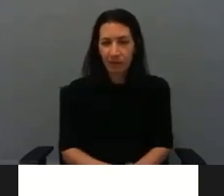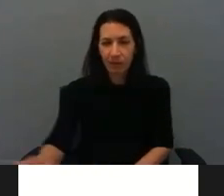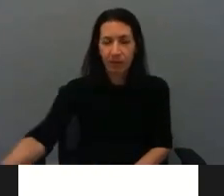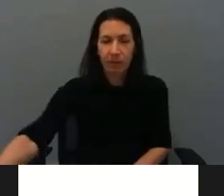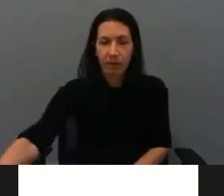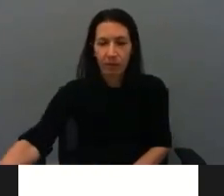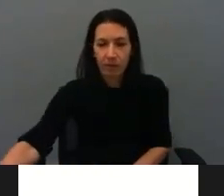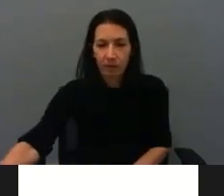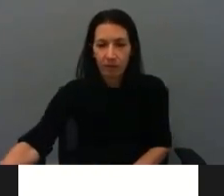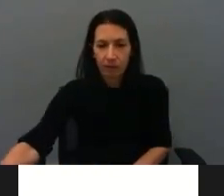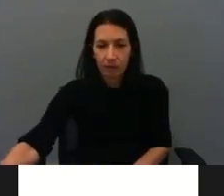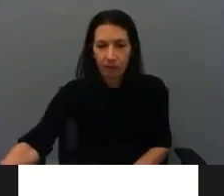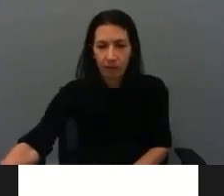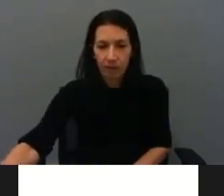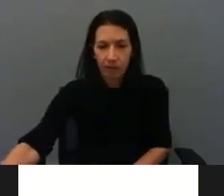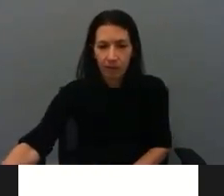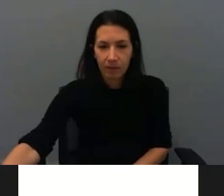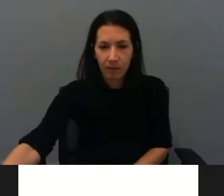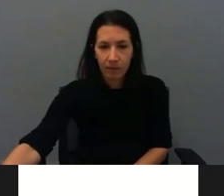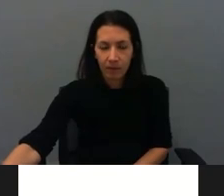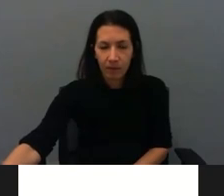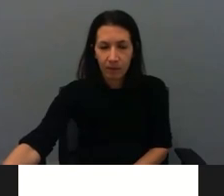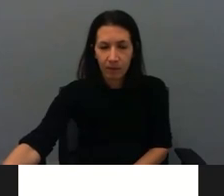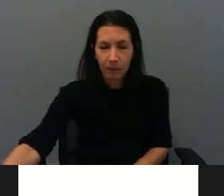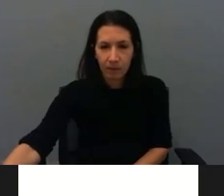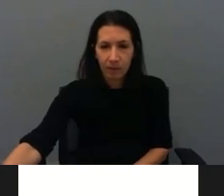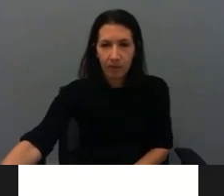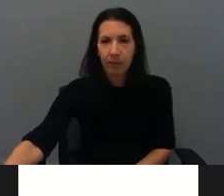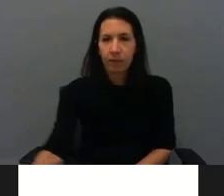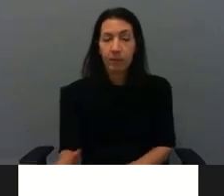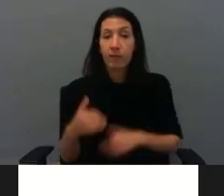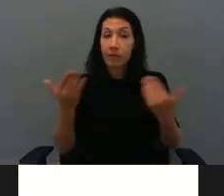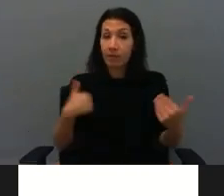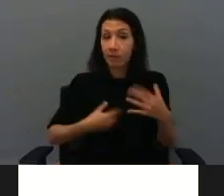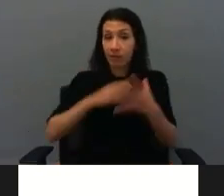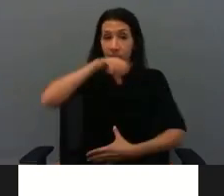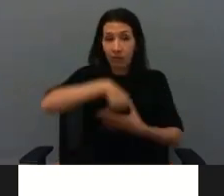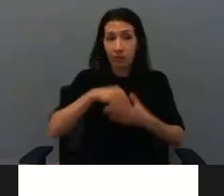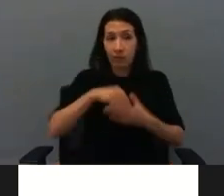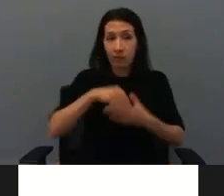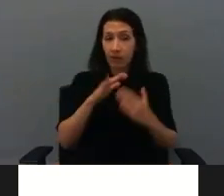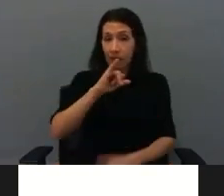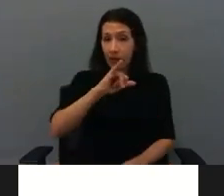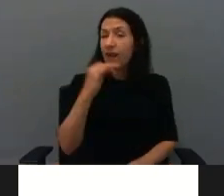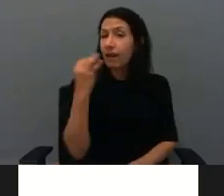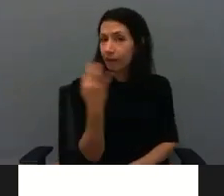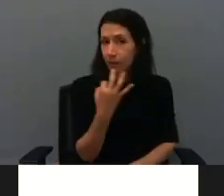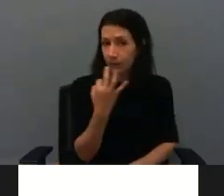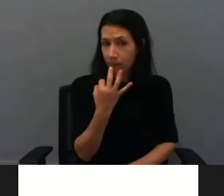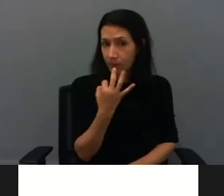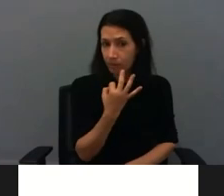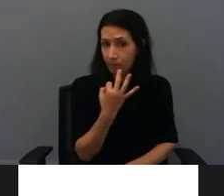Es que mamá habla mucho de la familia. Bueno, en casa nosotros tenemos